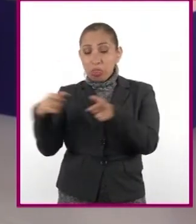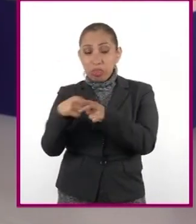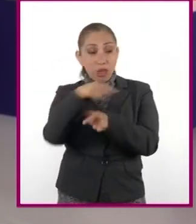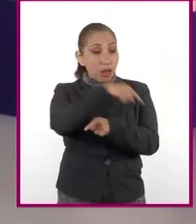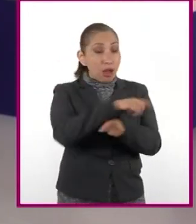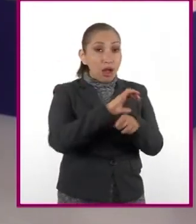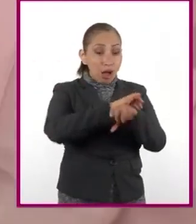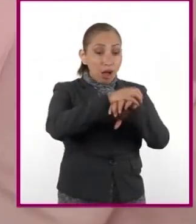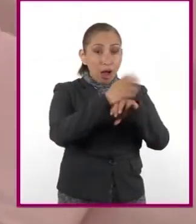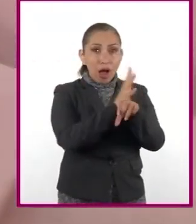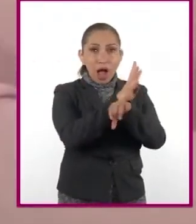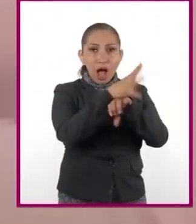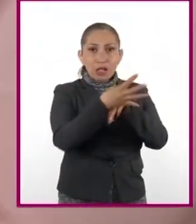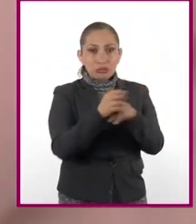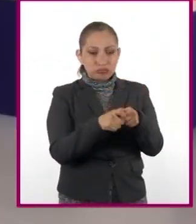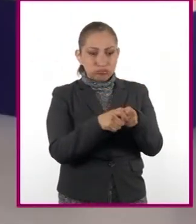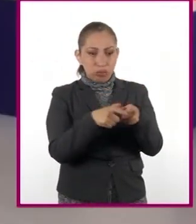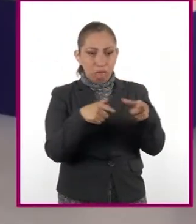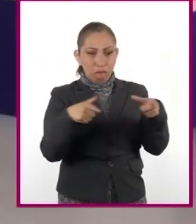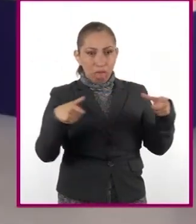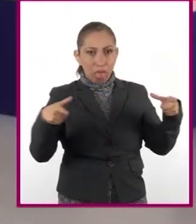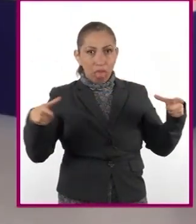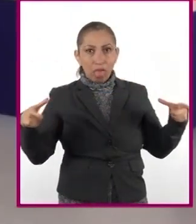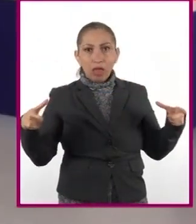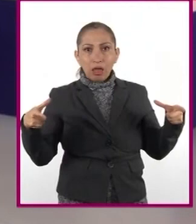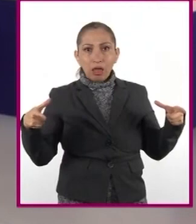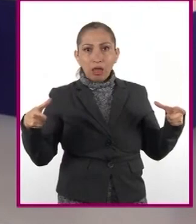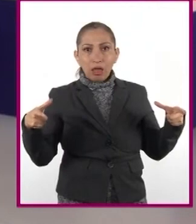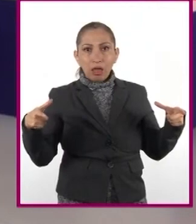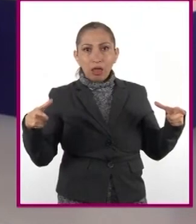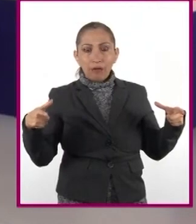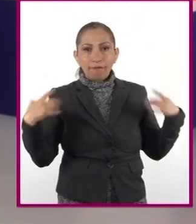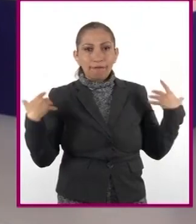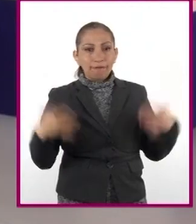población de erizos de mar aumentó.